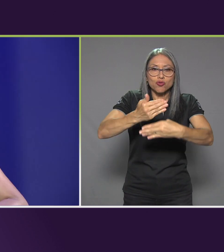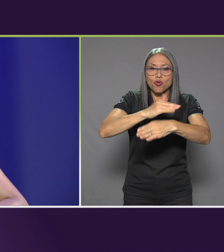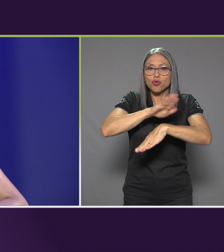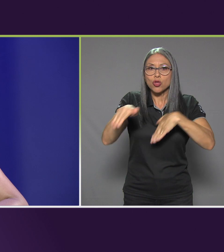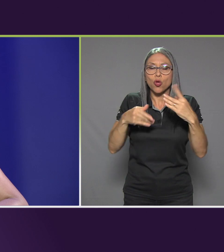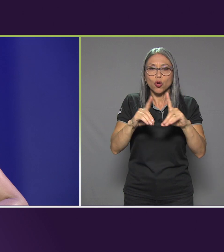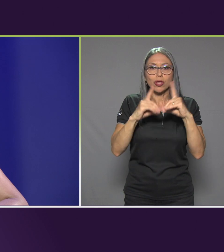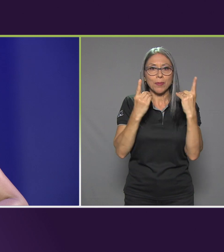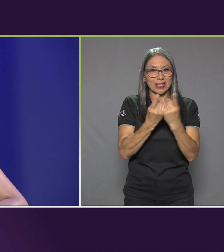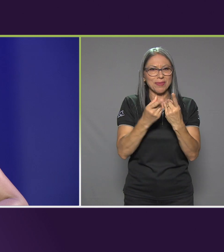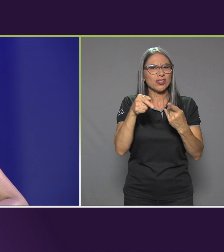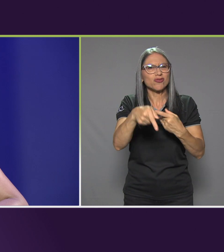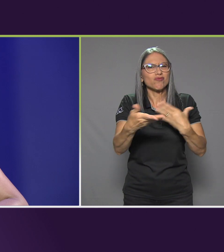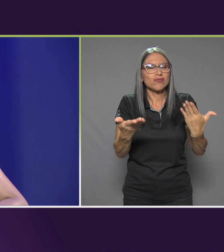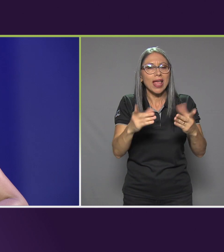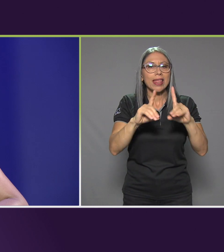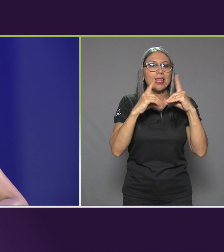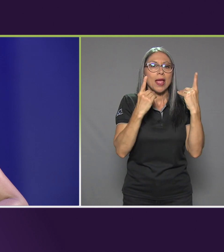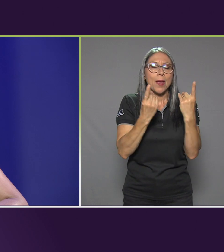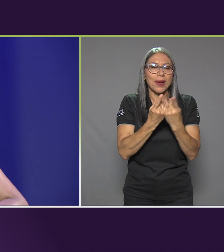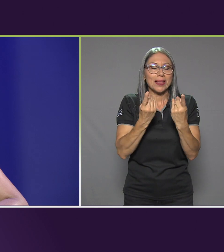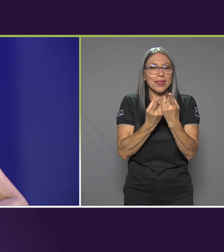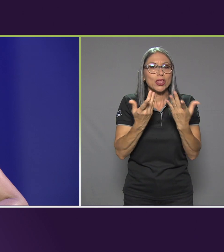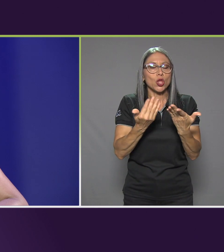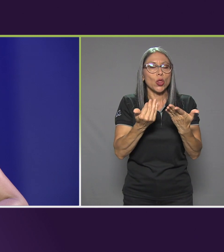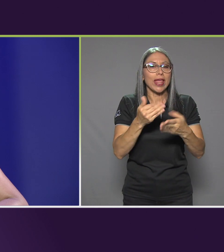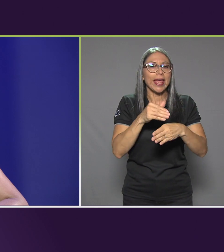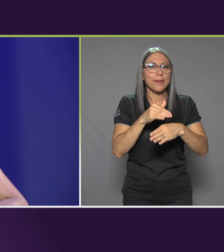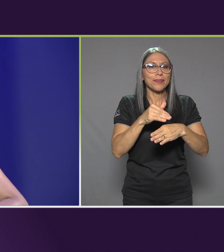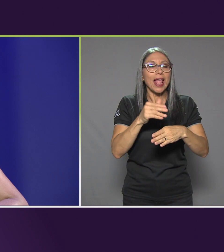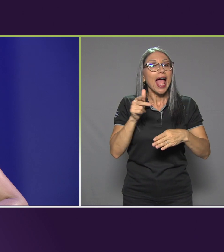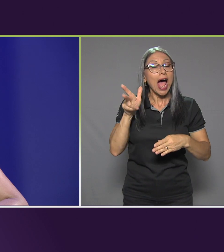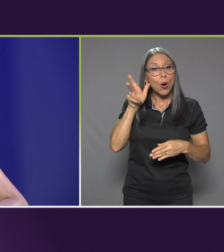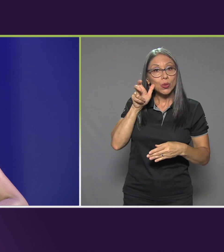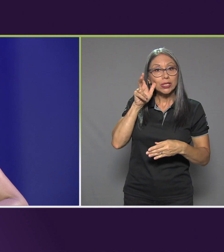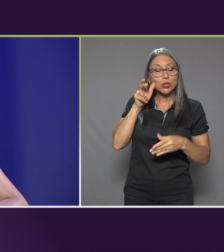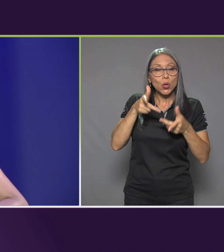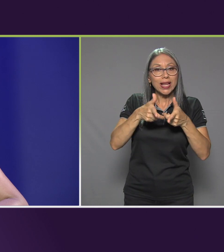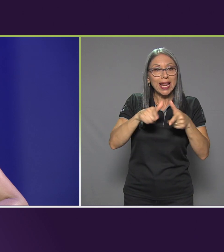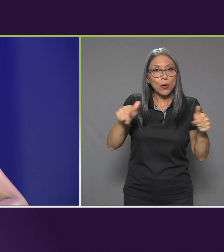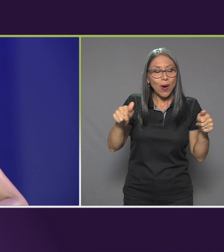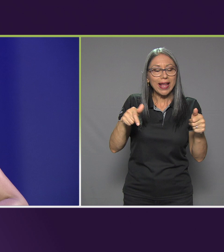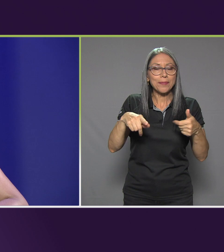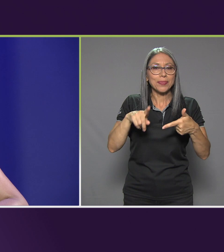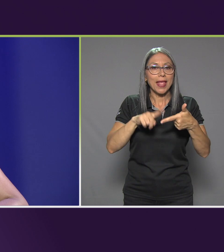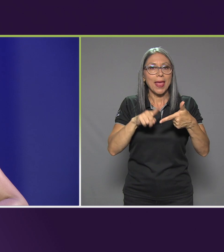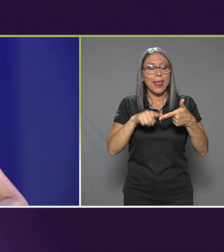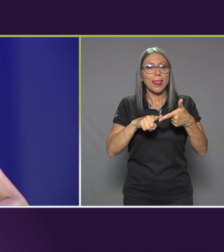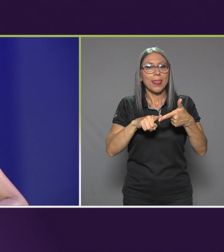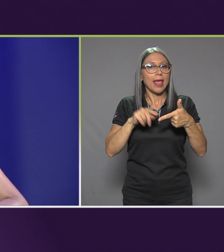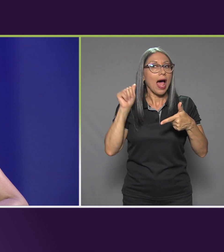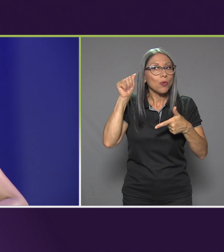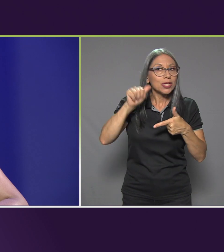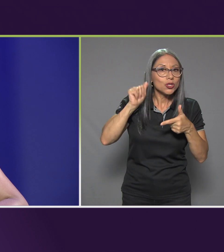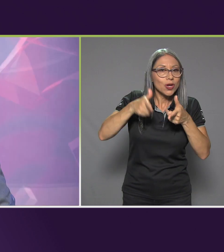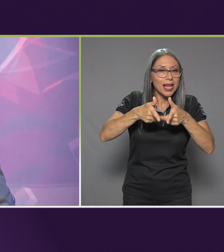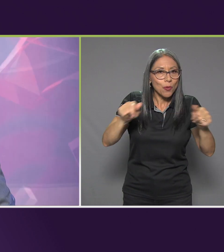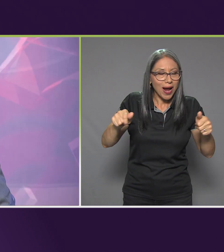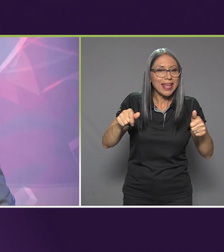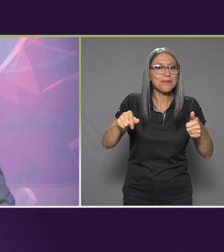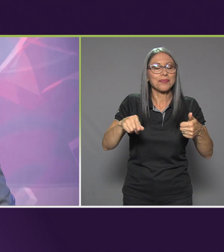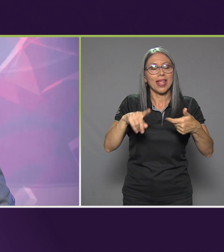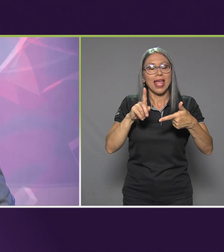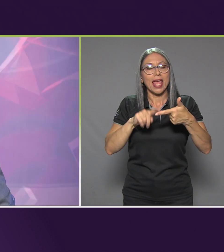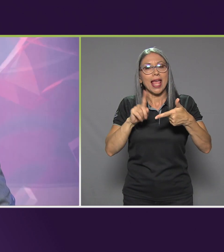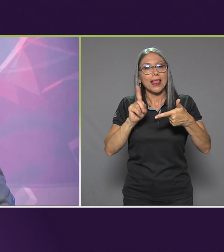Estoy hablando del departamento de asesoría en ayudas, el departamento de audición y lenguaje, departamento de audición